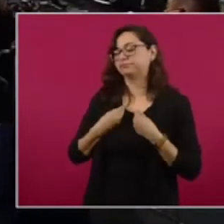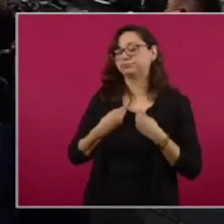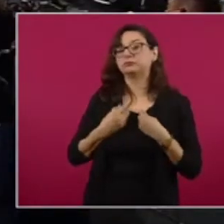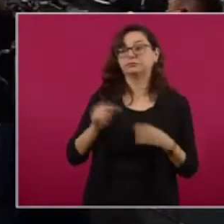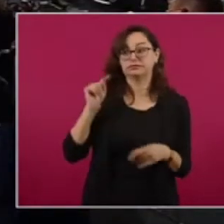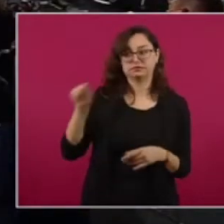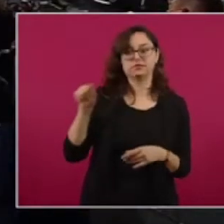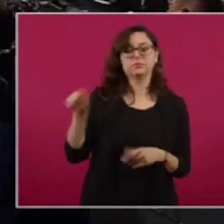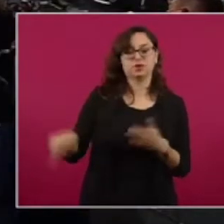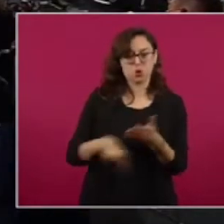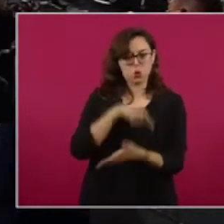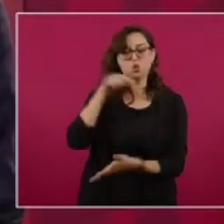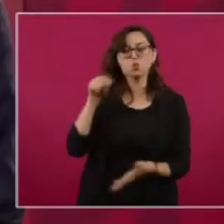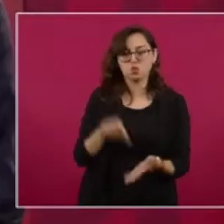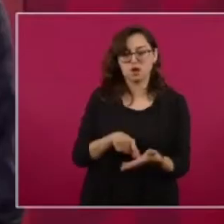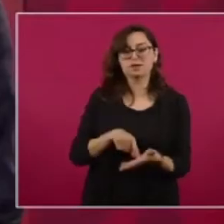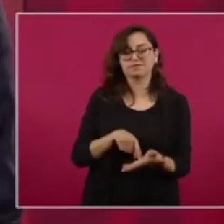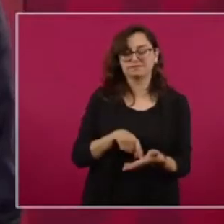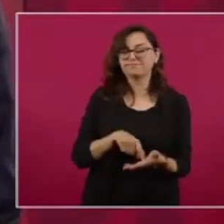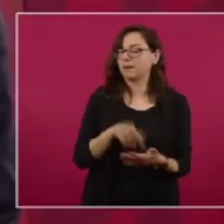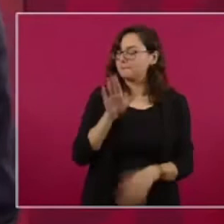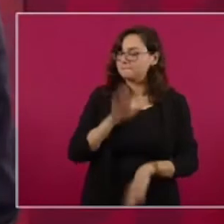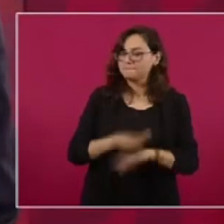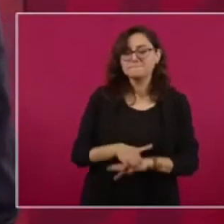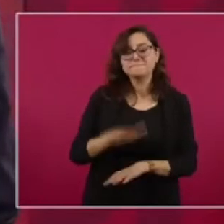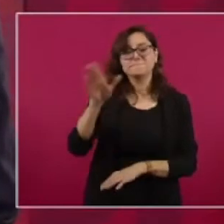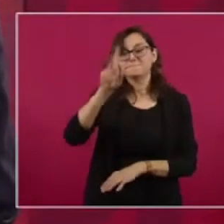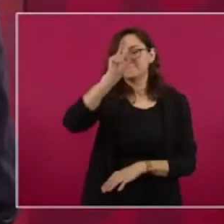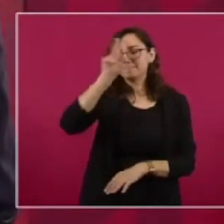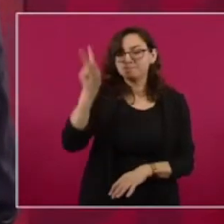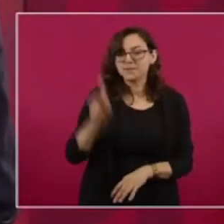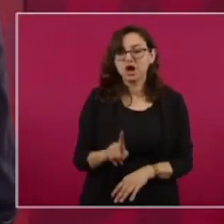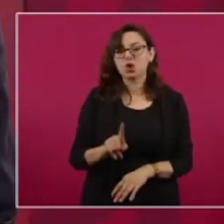lugares en donde hay más